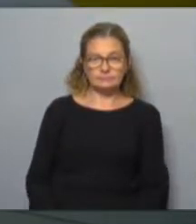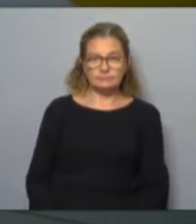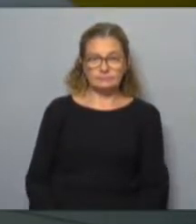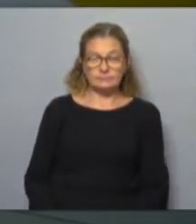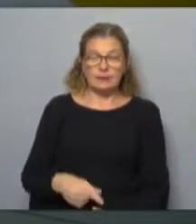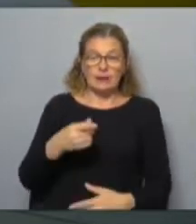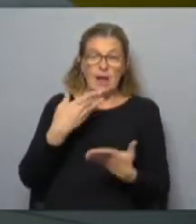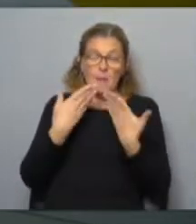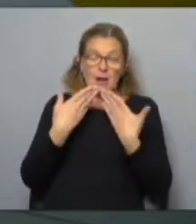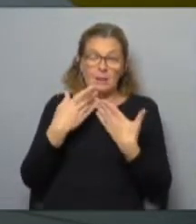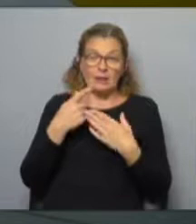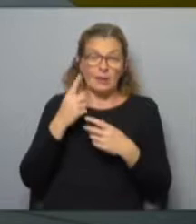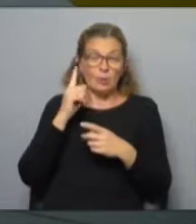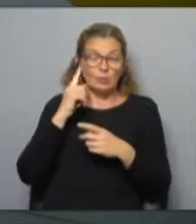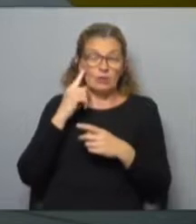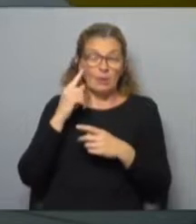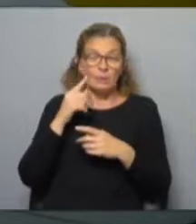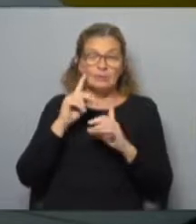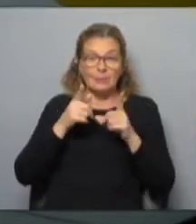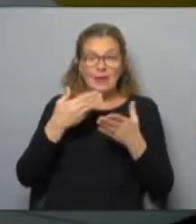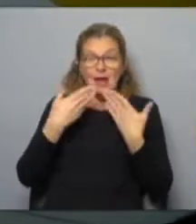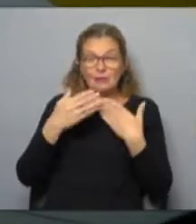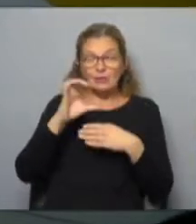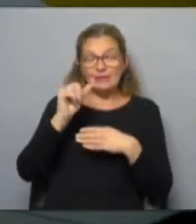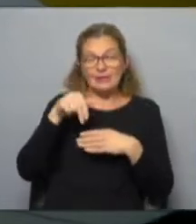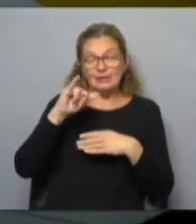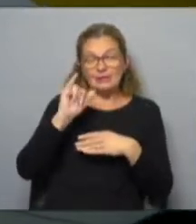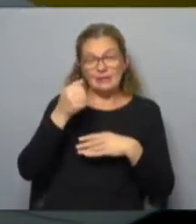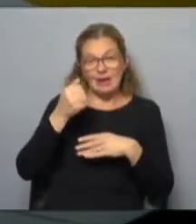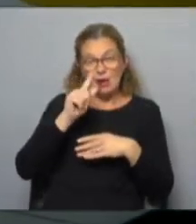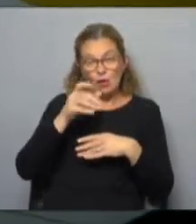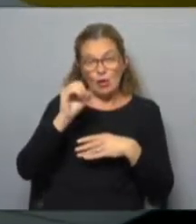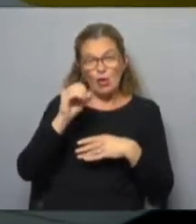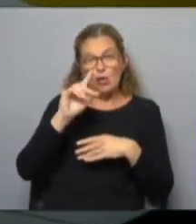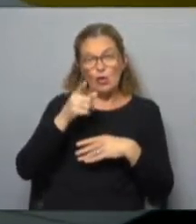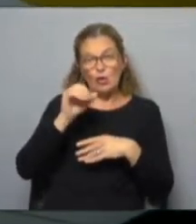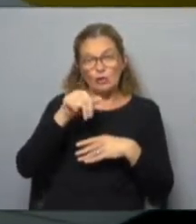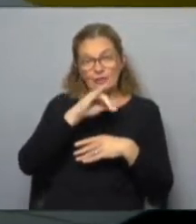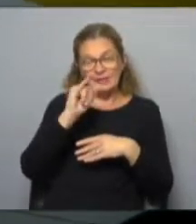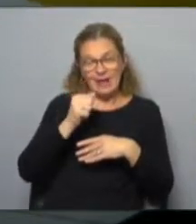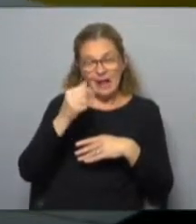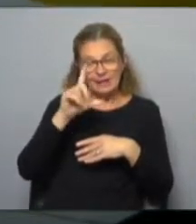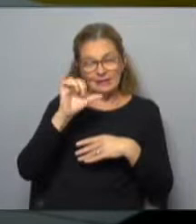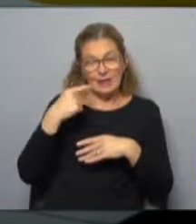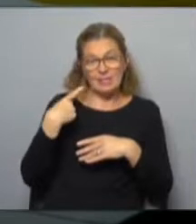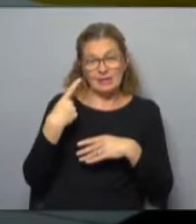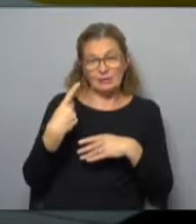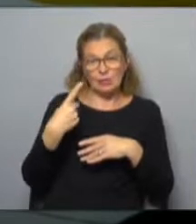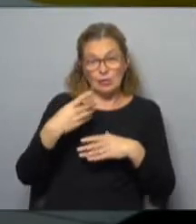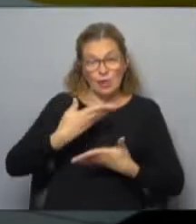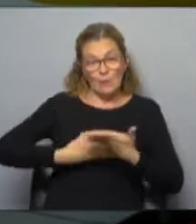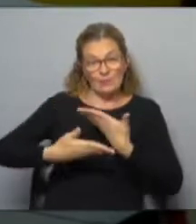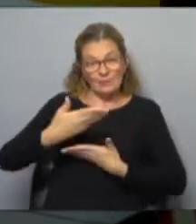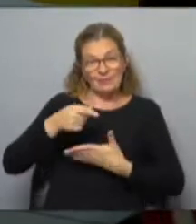Muy bien, ahí la palabra entonces de Soledad Morales. También hablamos con Santiago González, el director de Convidencia y Seguridad Ciudadana del Ministerio del Interior, quien se